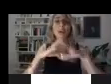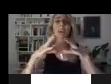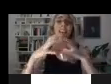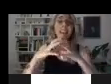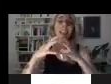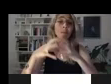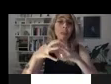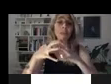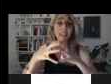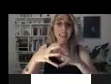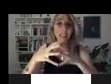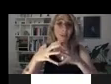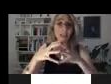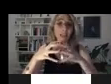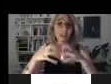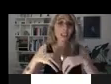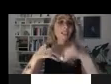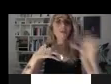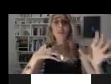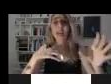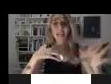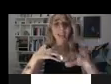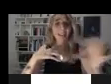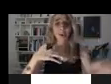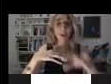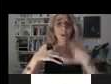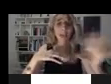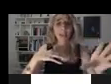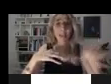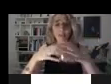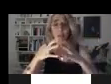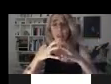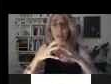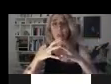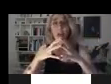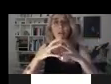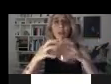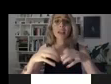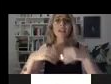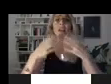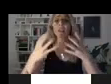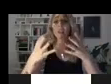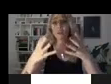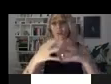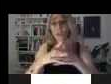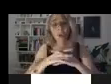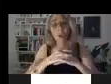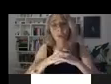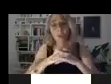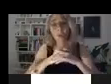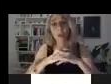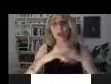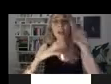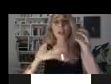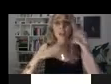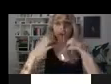mercado de la misma talla que Brasil. Acá están nombradas simplemente algunas ferias. Estados Unidos,